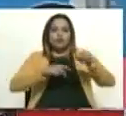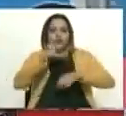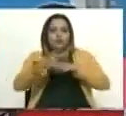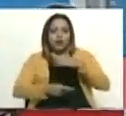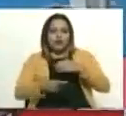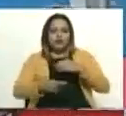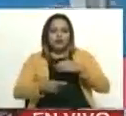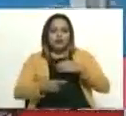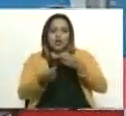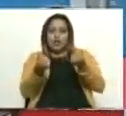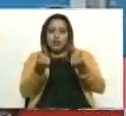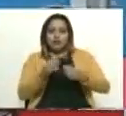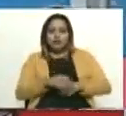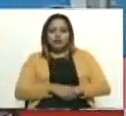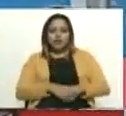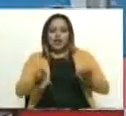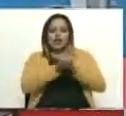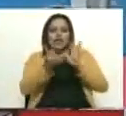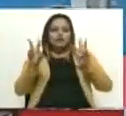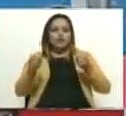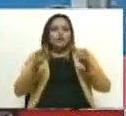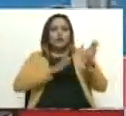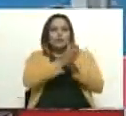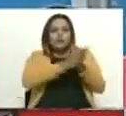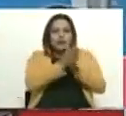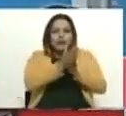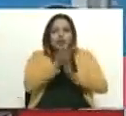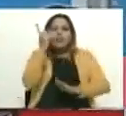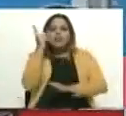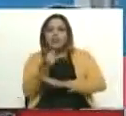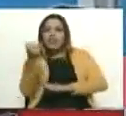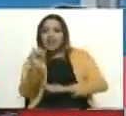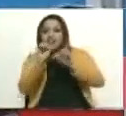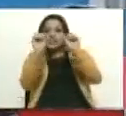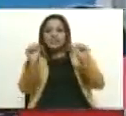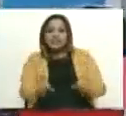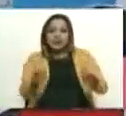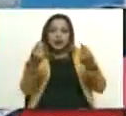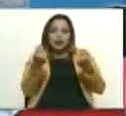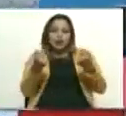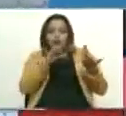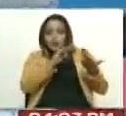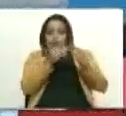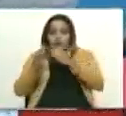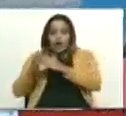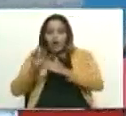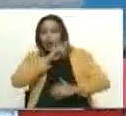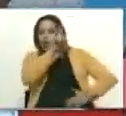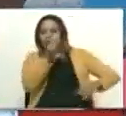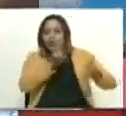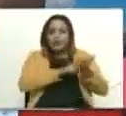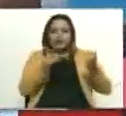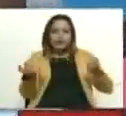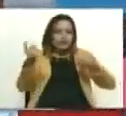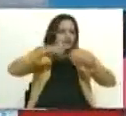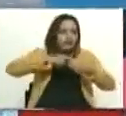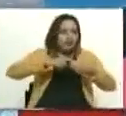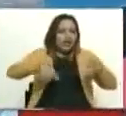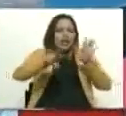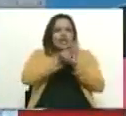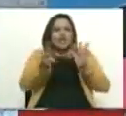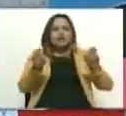económico. La ley de nuevos emprendimientos. Tiene que estar el sistema económico comunal completamente insertado en esa ley